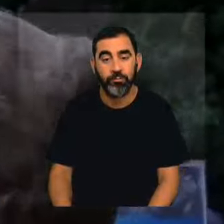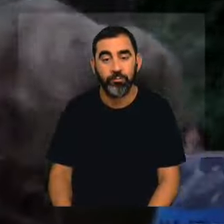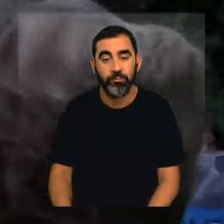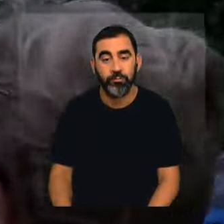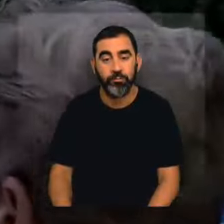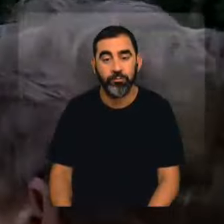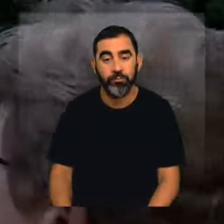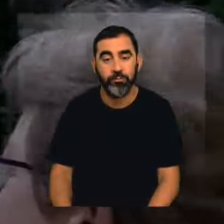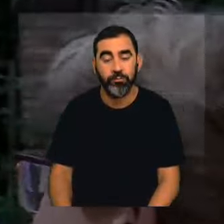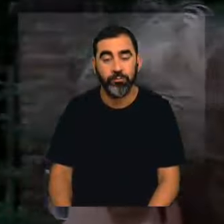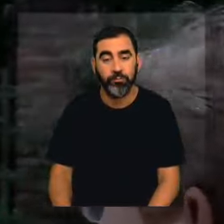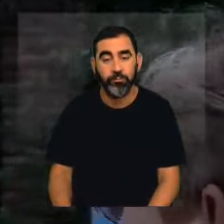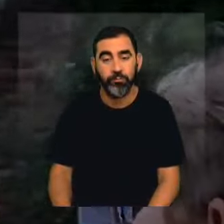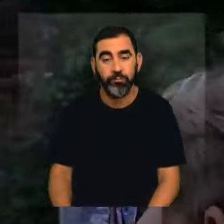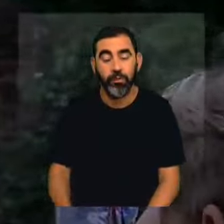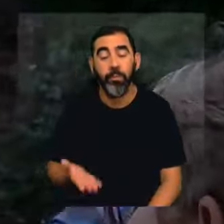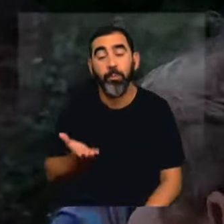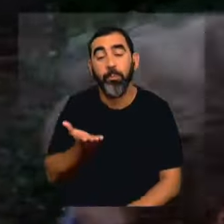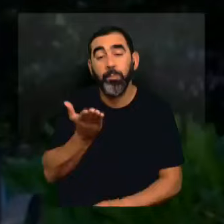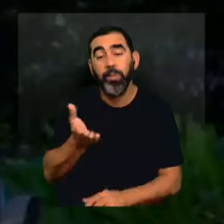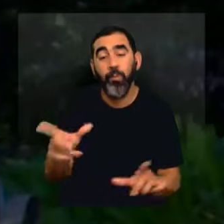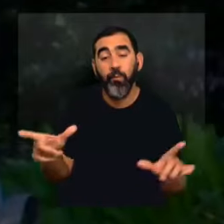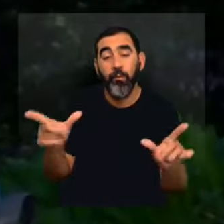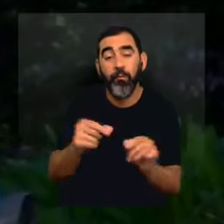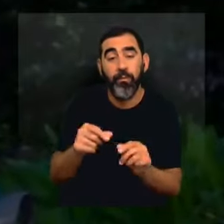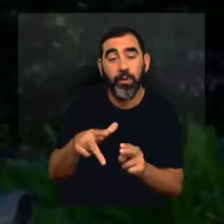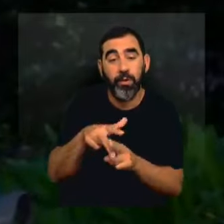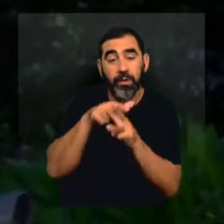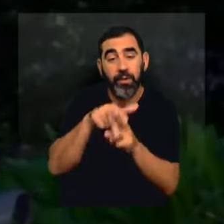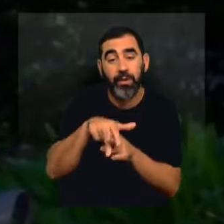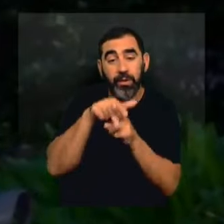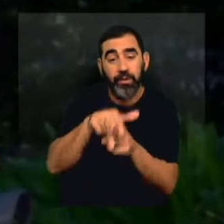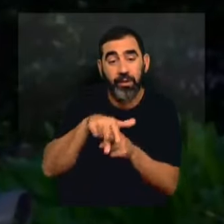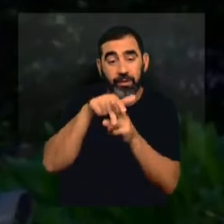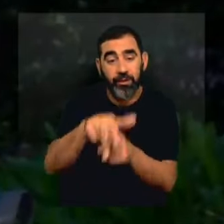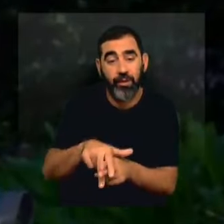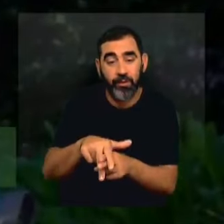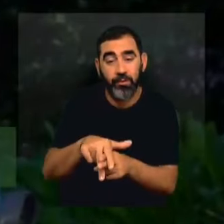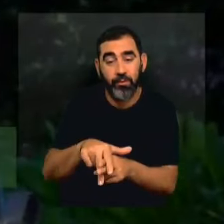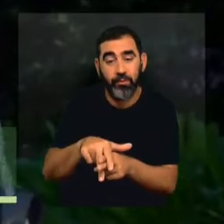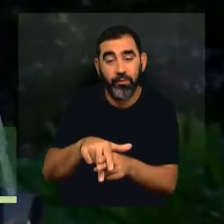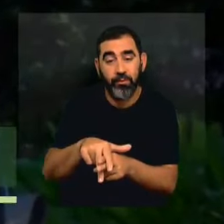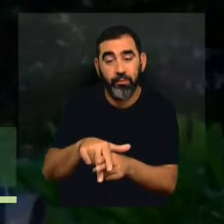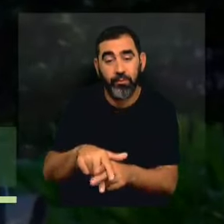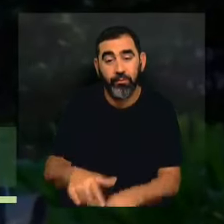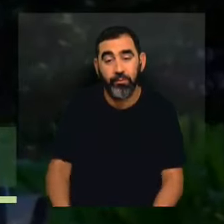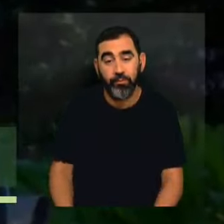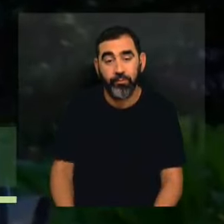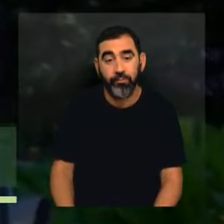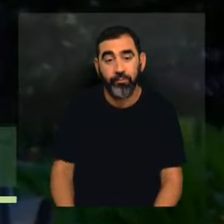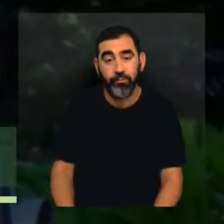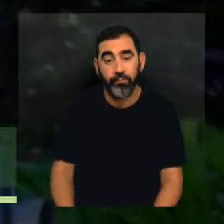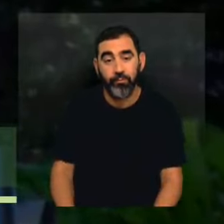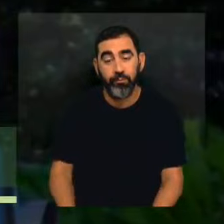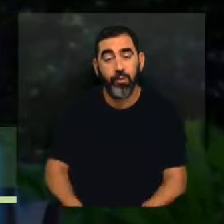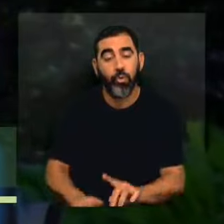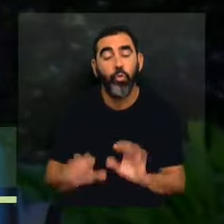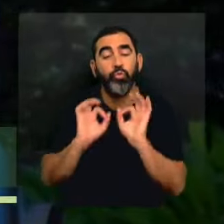práctica nosotros lo que estamos pidiendo es el fin de la de las jineteadas este no vemos